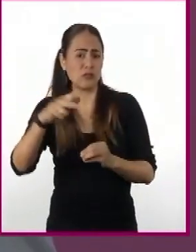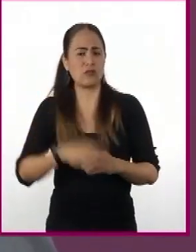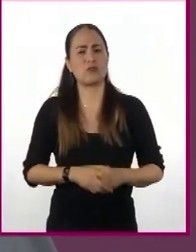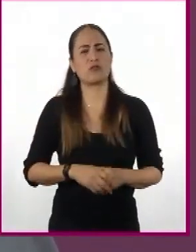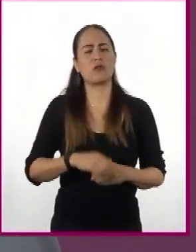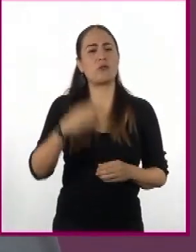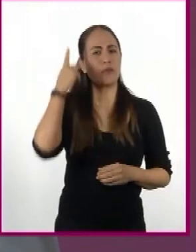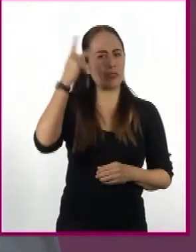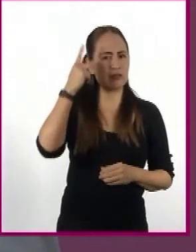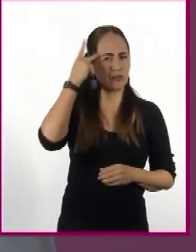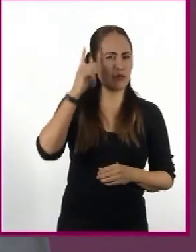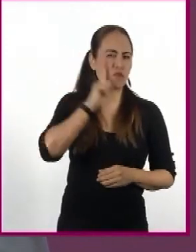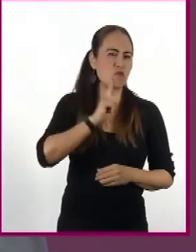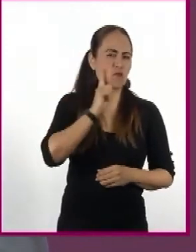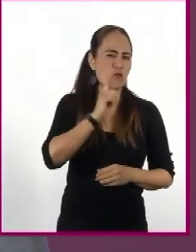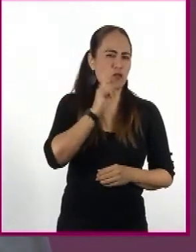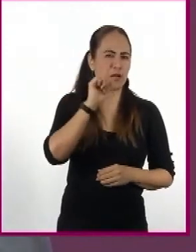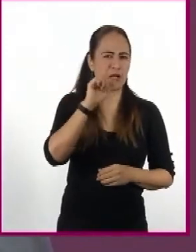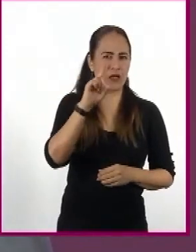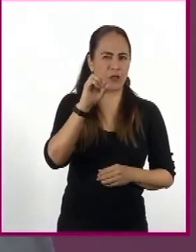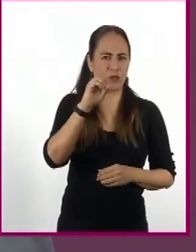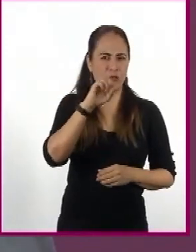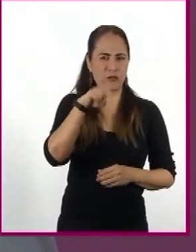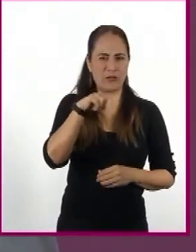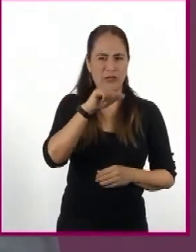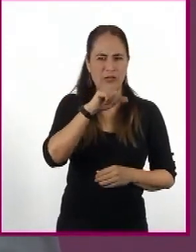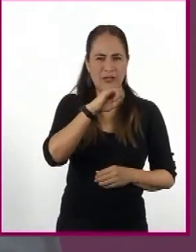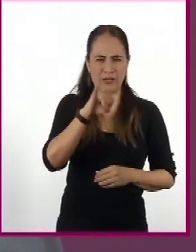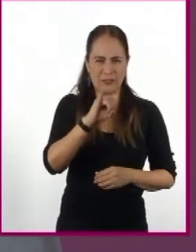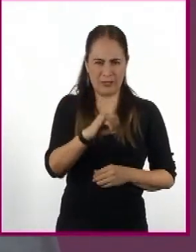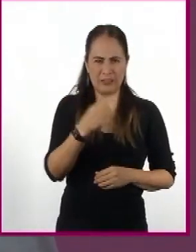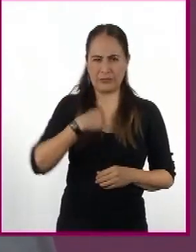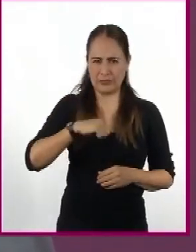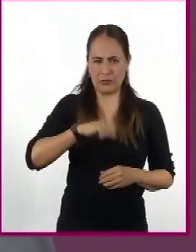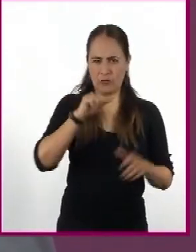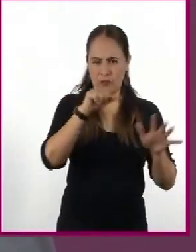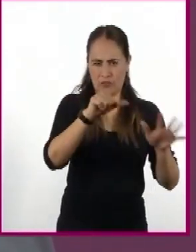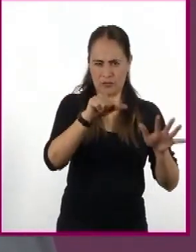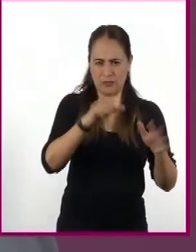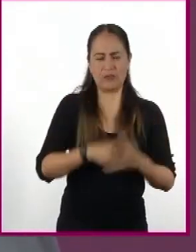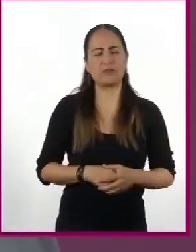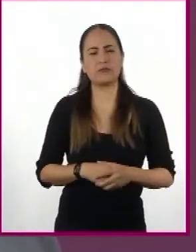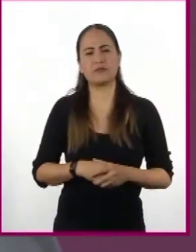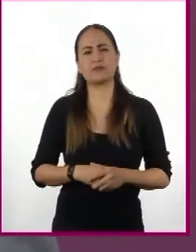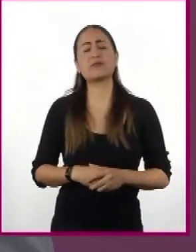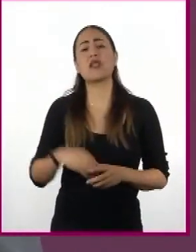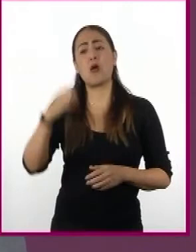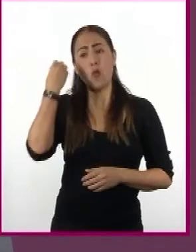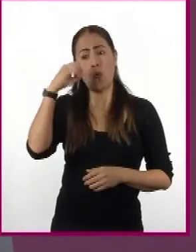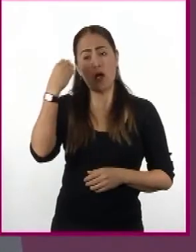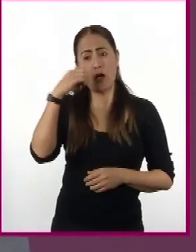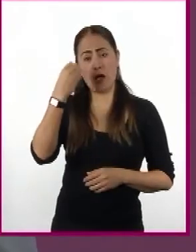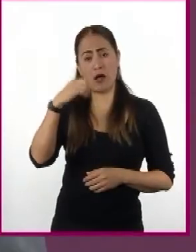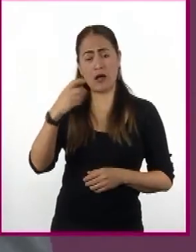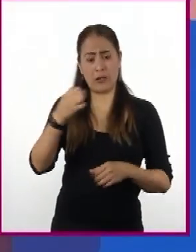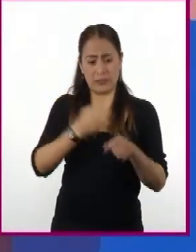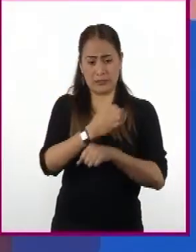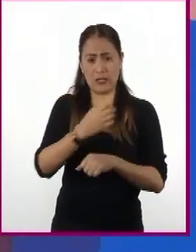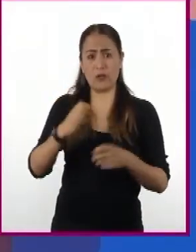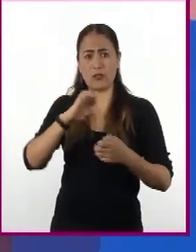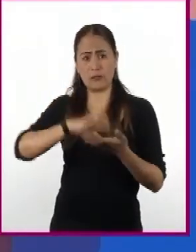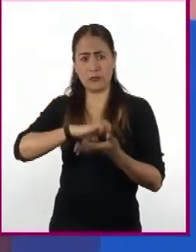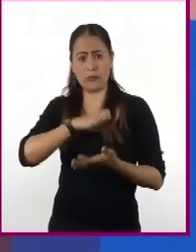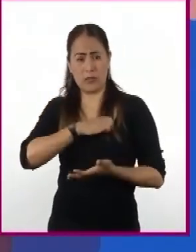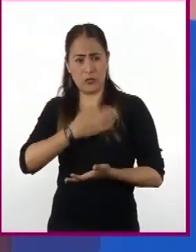siglo XVI, con la llegada de los españoles, quienes entraron a Sachila, Oaxaca, en 1523.